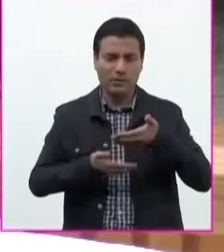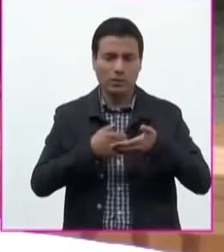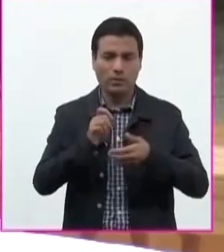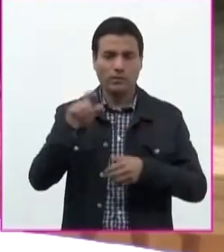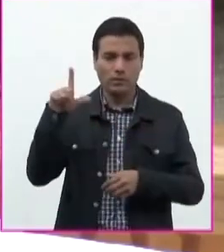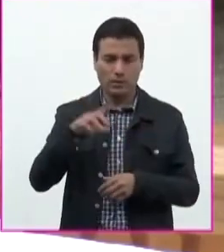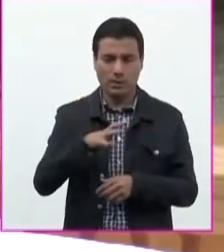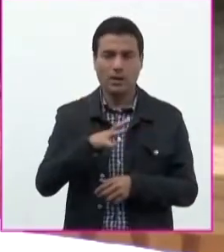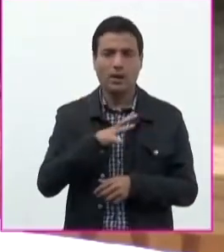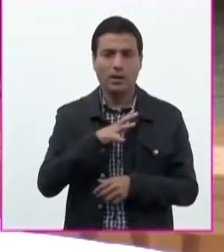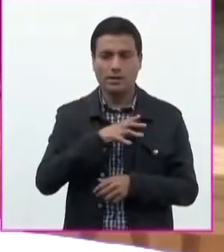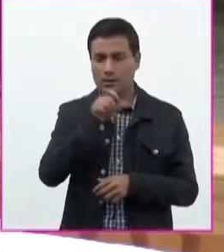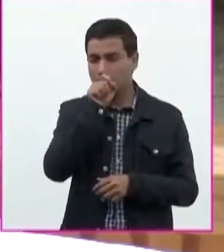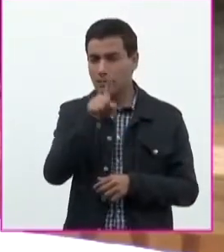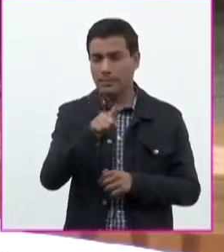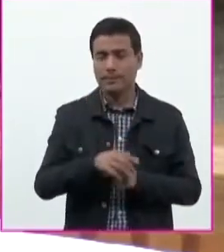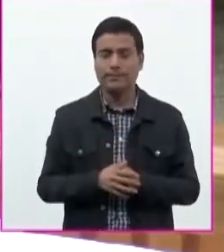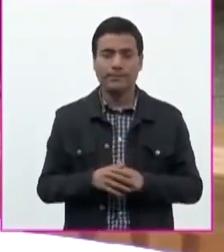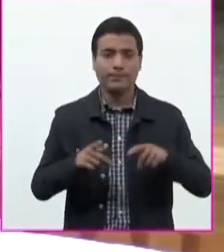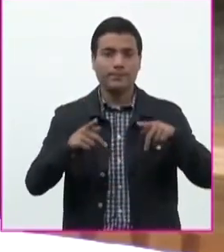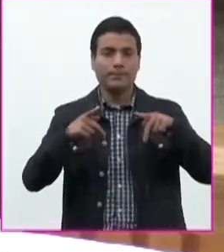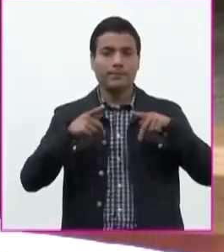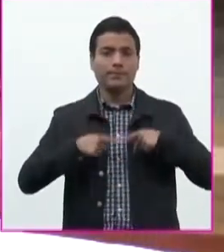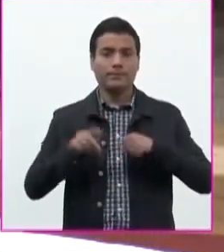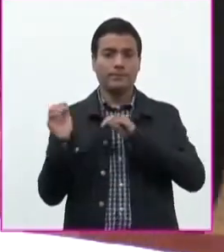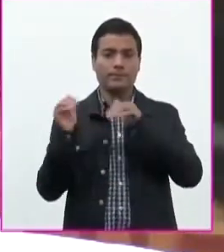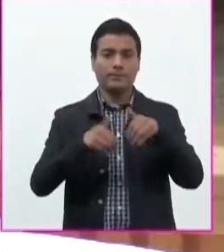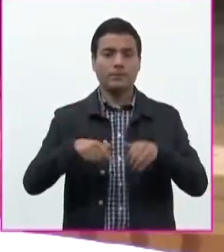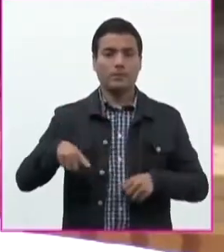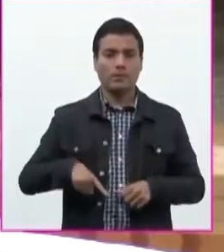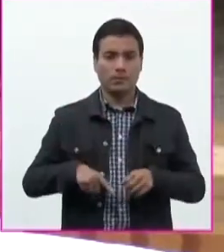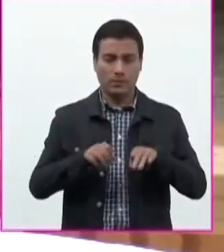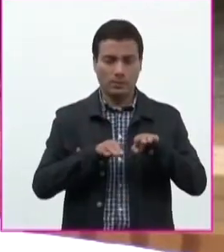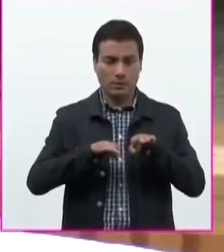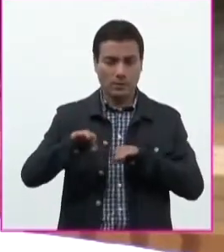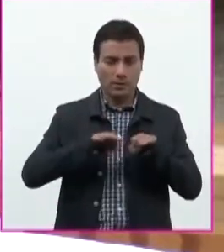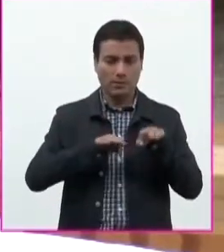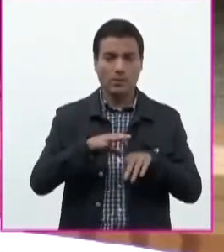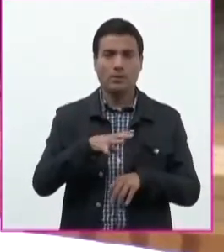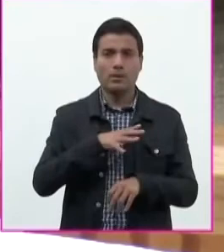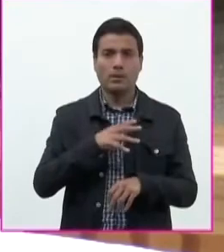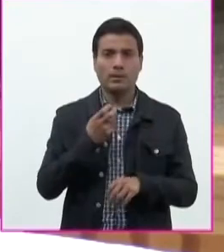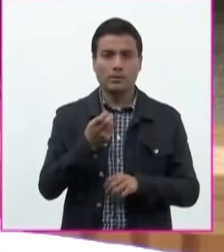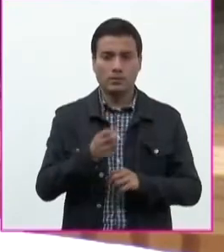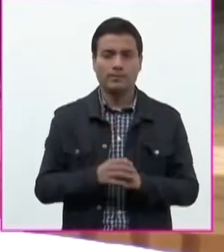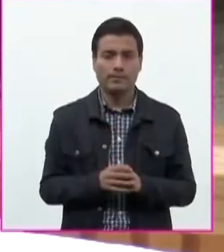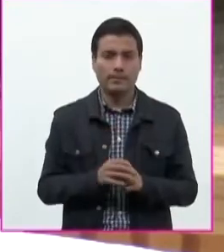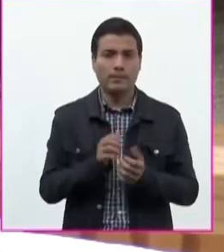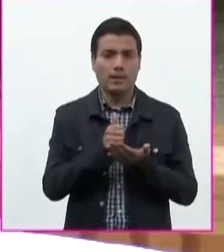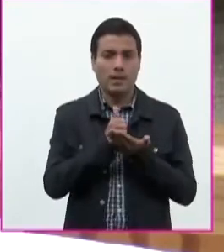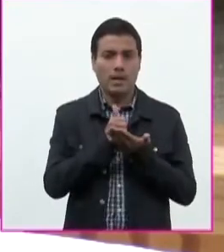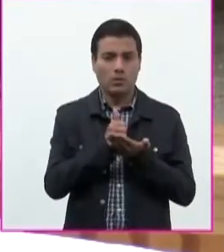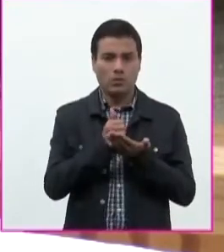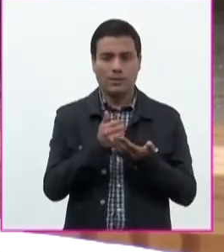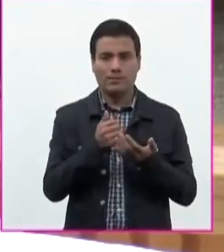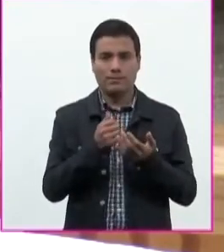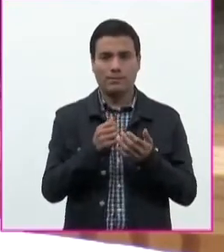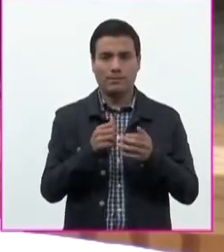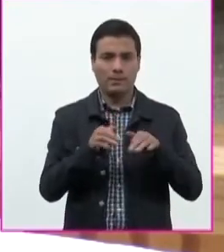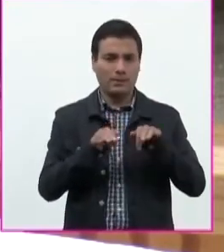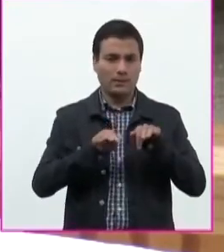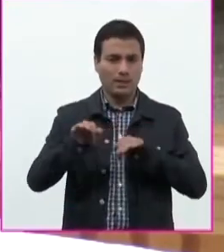funcionarios de la rama administrativa que es lo que regula las relaciones laborales en el instituto